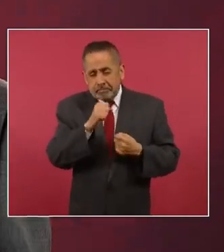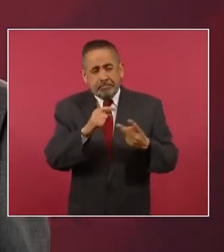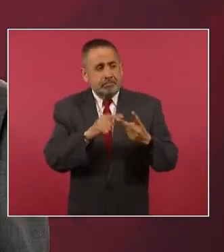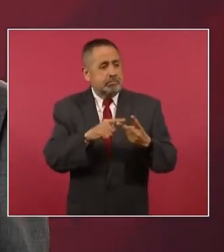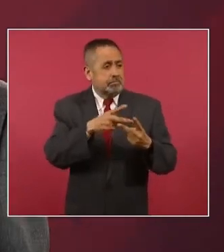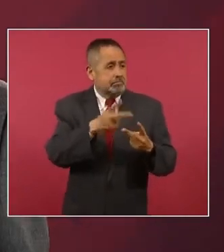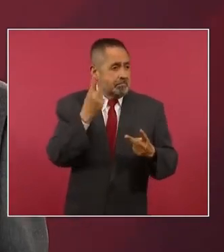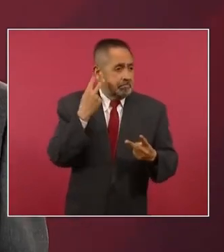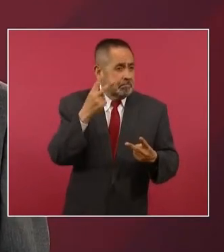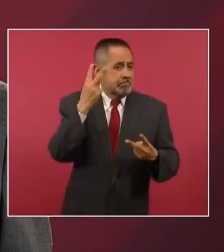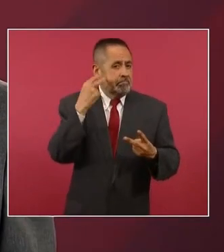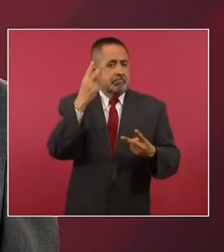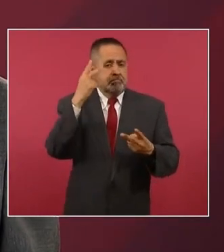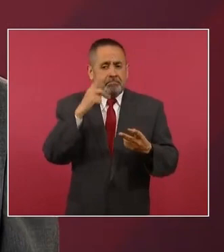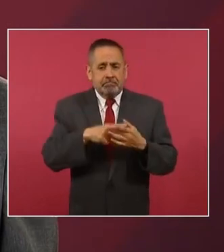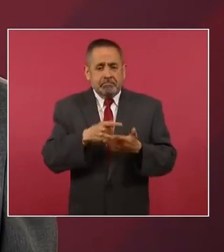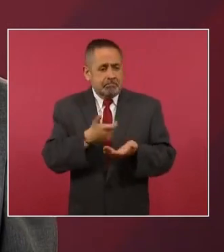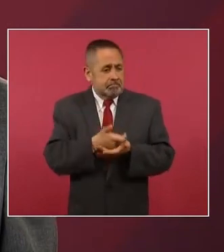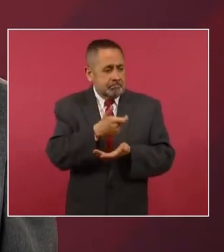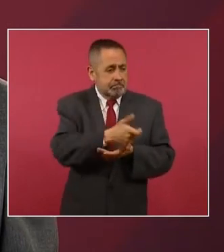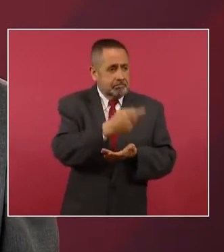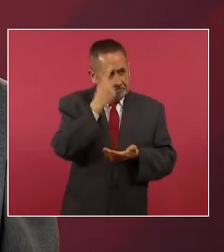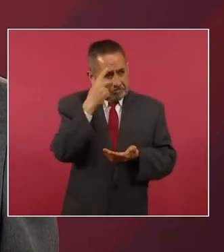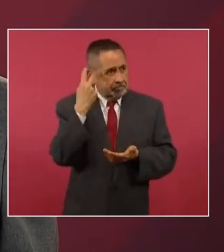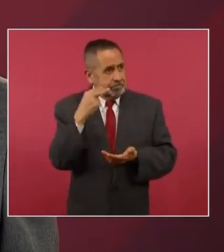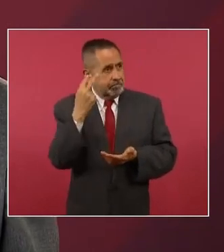sus viajes y sus viáticos,